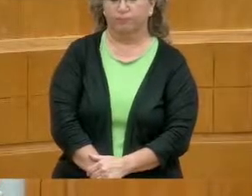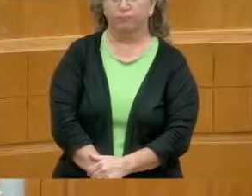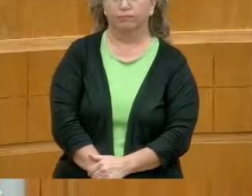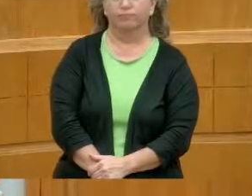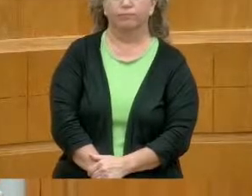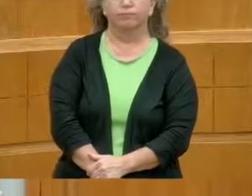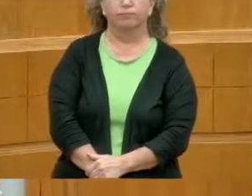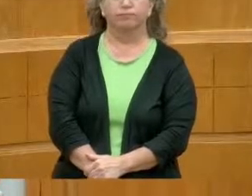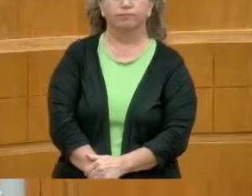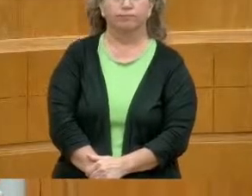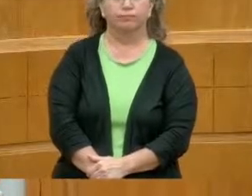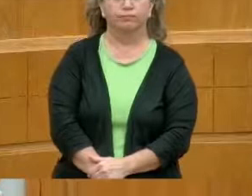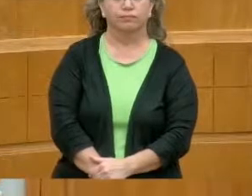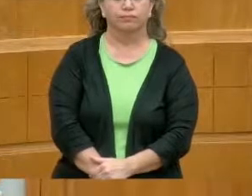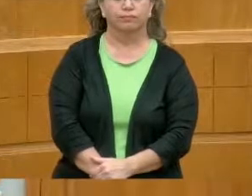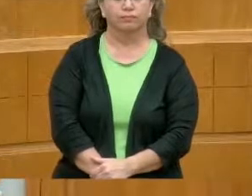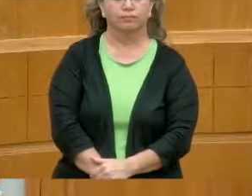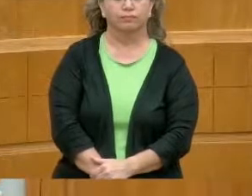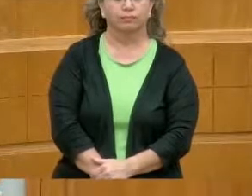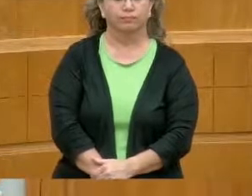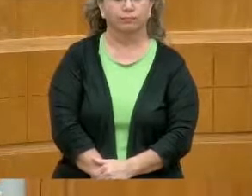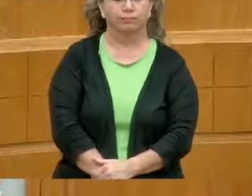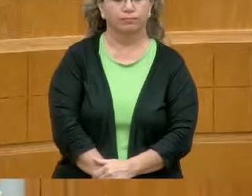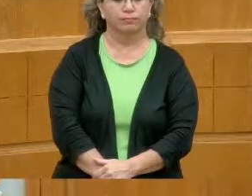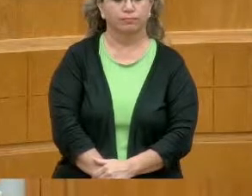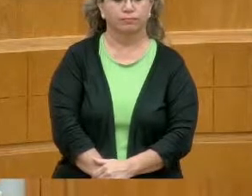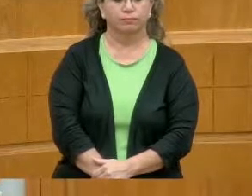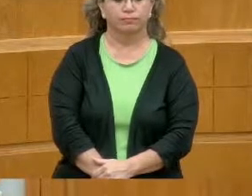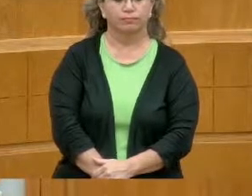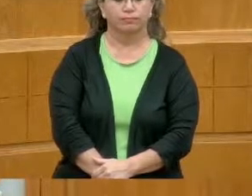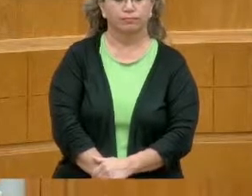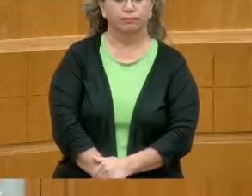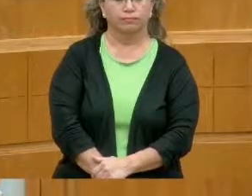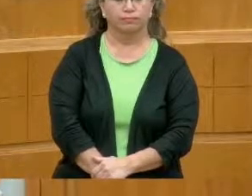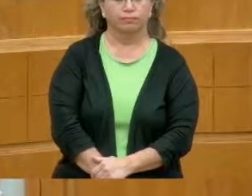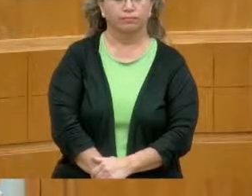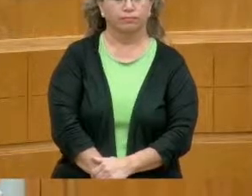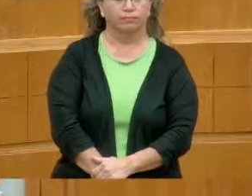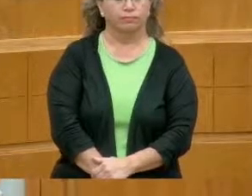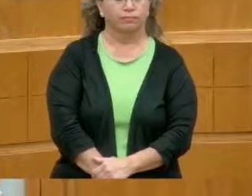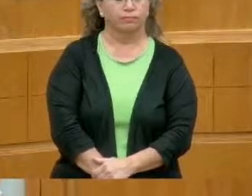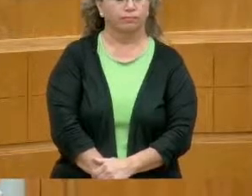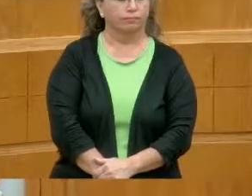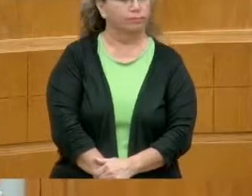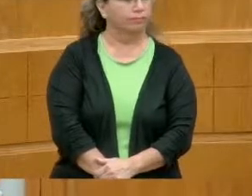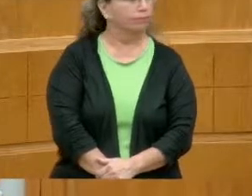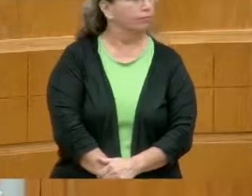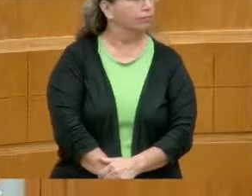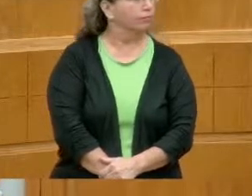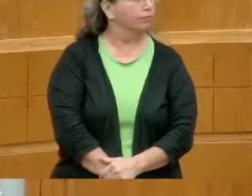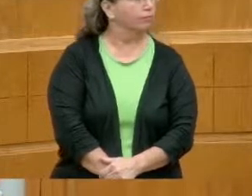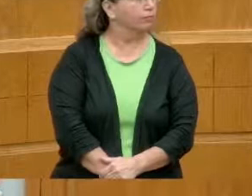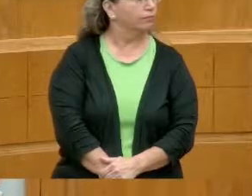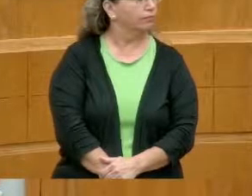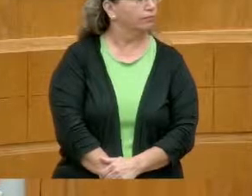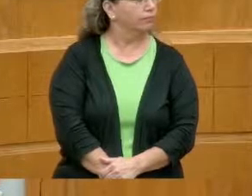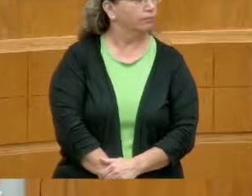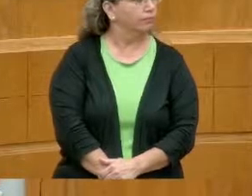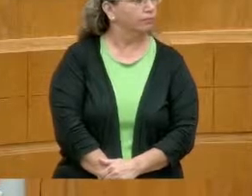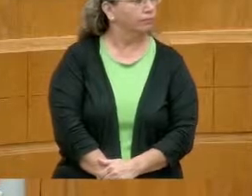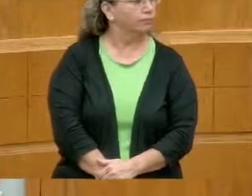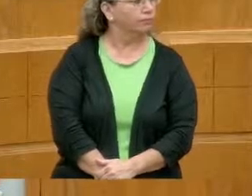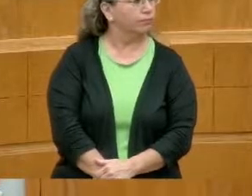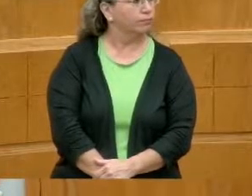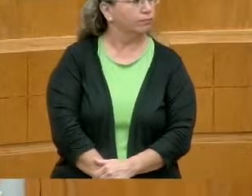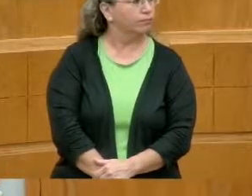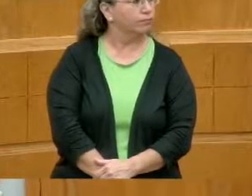del 25%, los acuarios y las cavernas el 22 de mayo, incluyendo el acuario estatal, los zoológicos el día